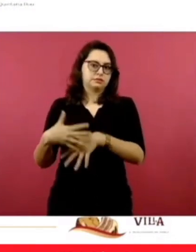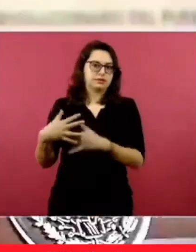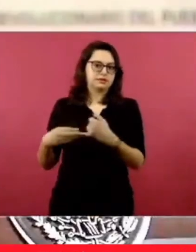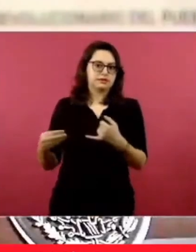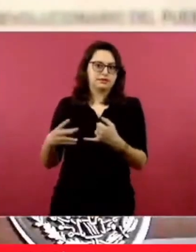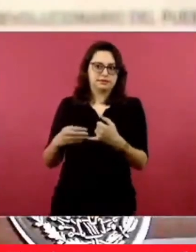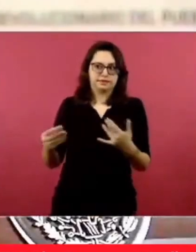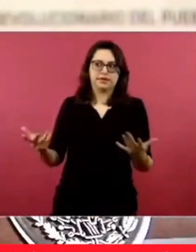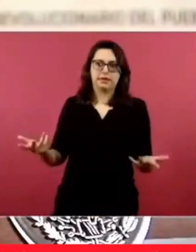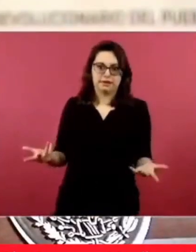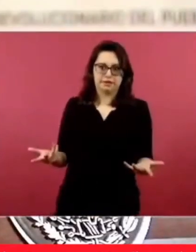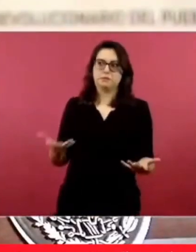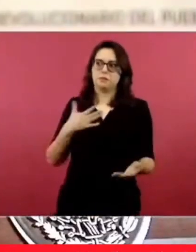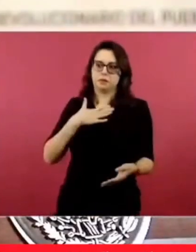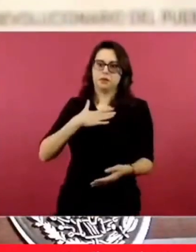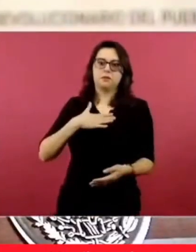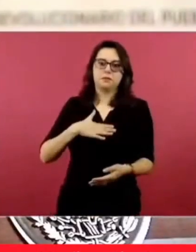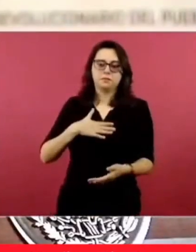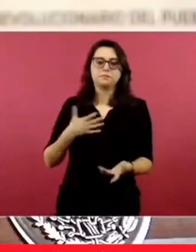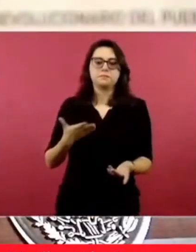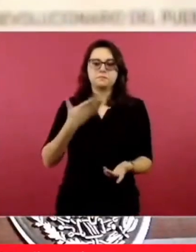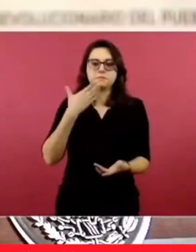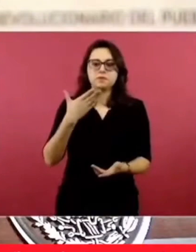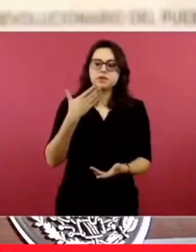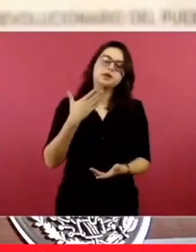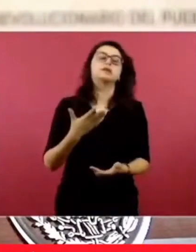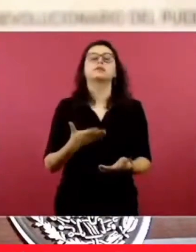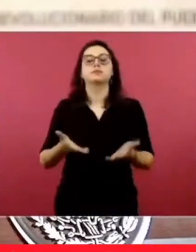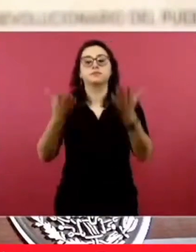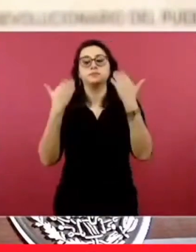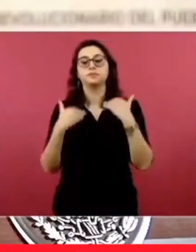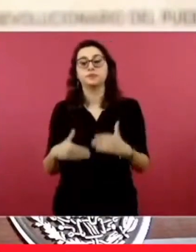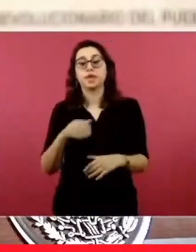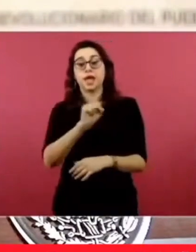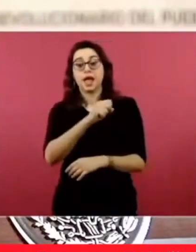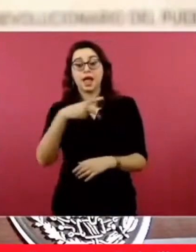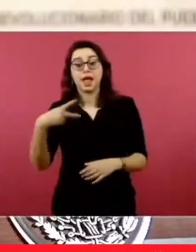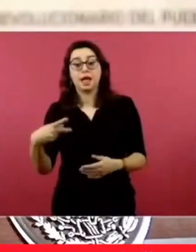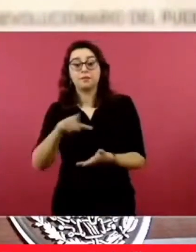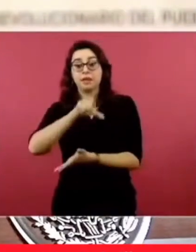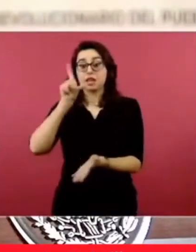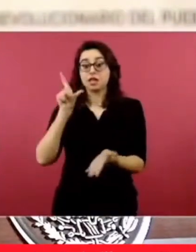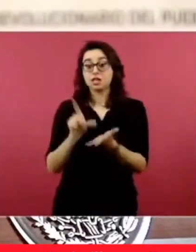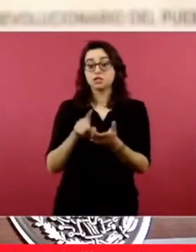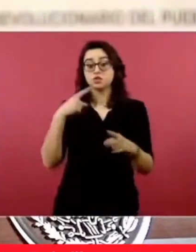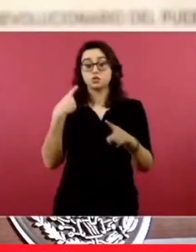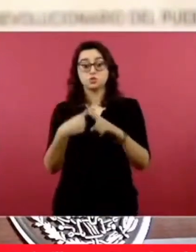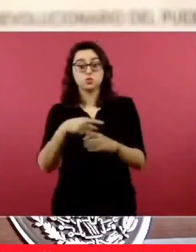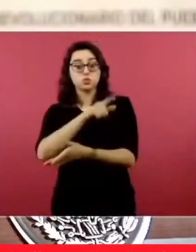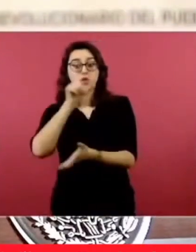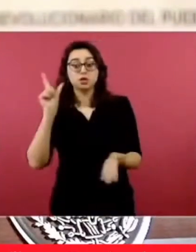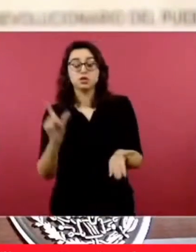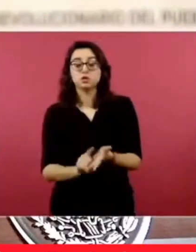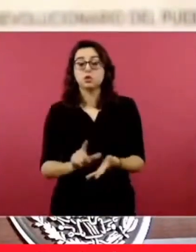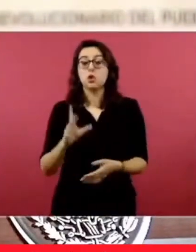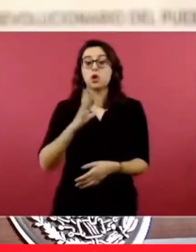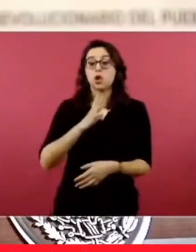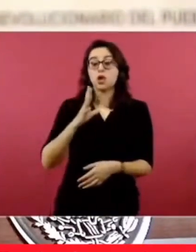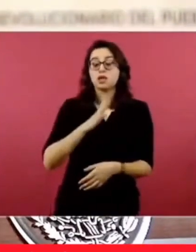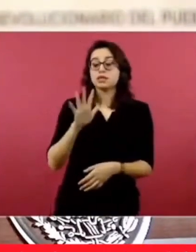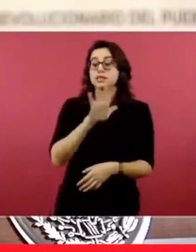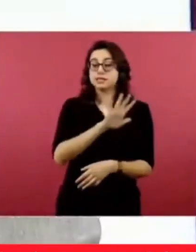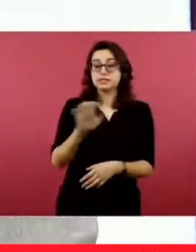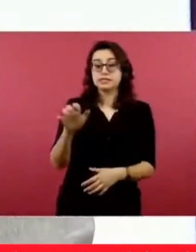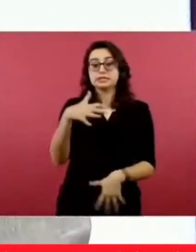litro. Atendimos a través de la app de Litro por Litro 520 quejas o denuncias. Subió bastante